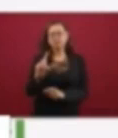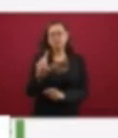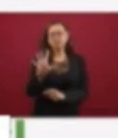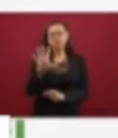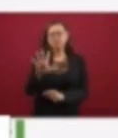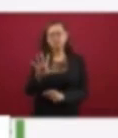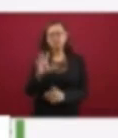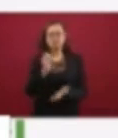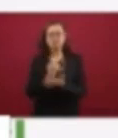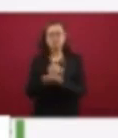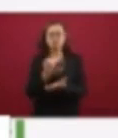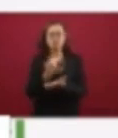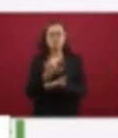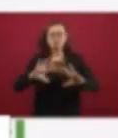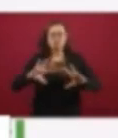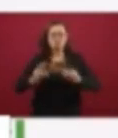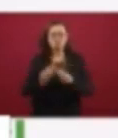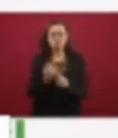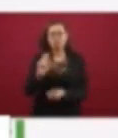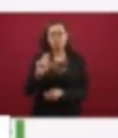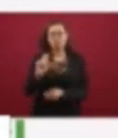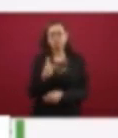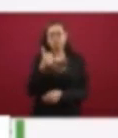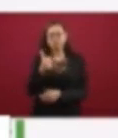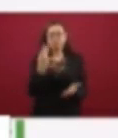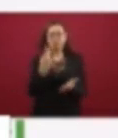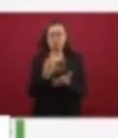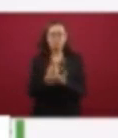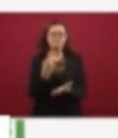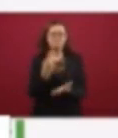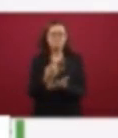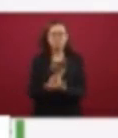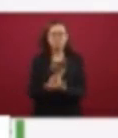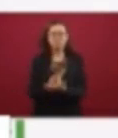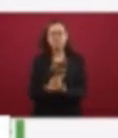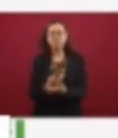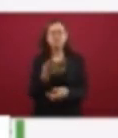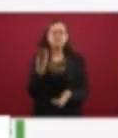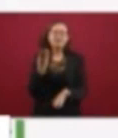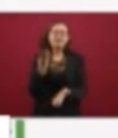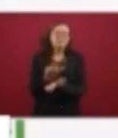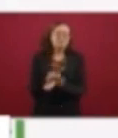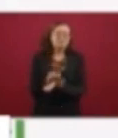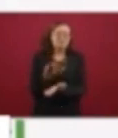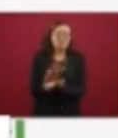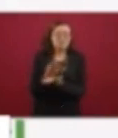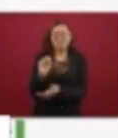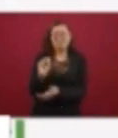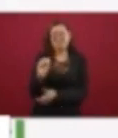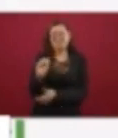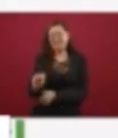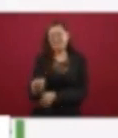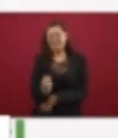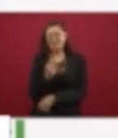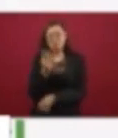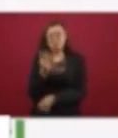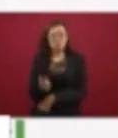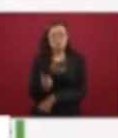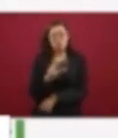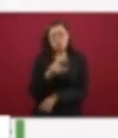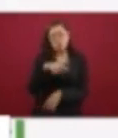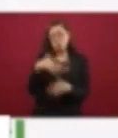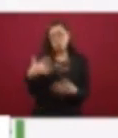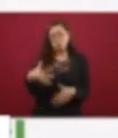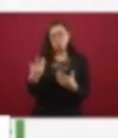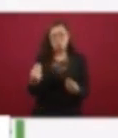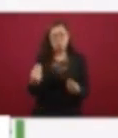correcto, no me preguntes. Trabajan dos atletas, es decir, es una sola medalla para un equipo de dos atletas. ¿Qué